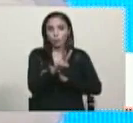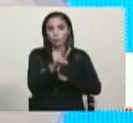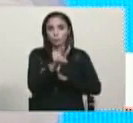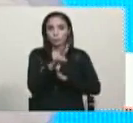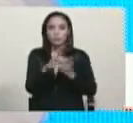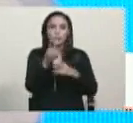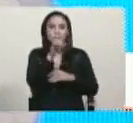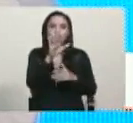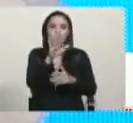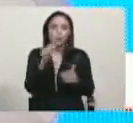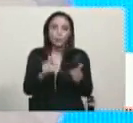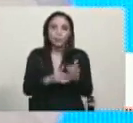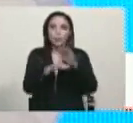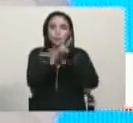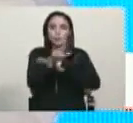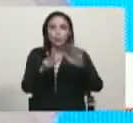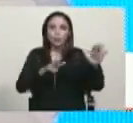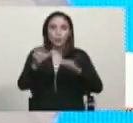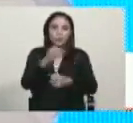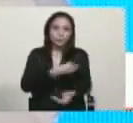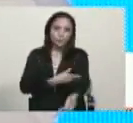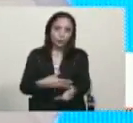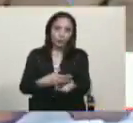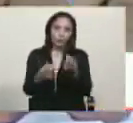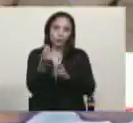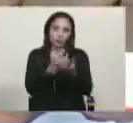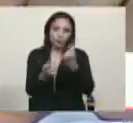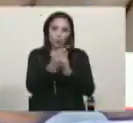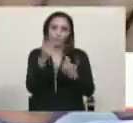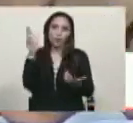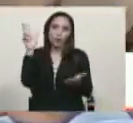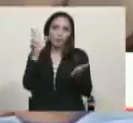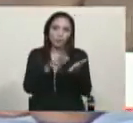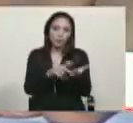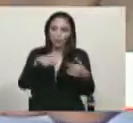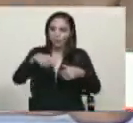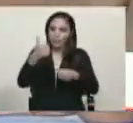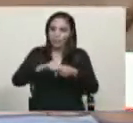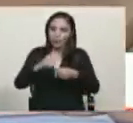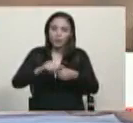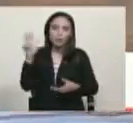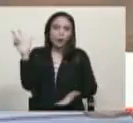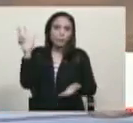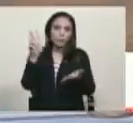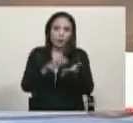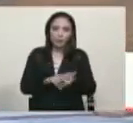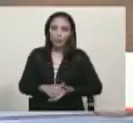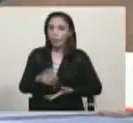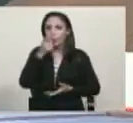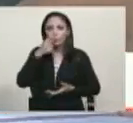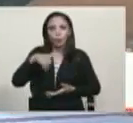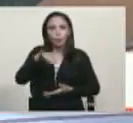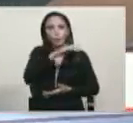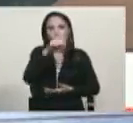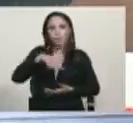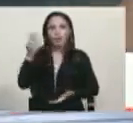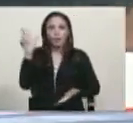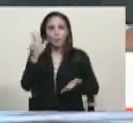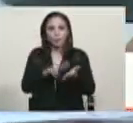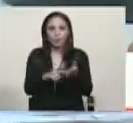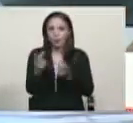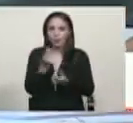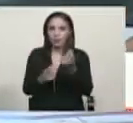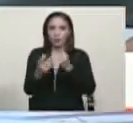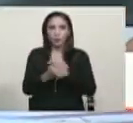5.213 millones de bolívares, aprobado por Maracaibo, aprobado por el pueblo del Zulia.